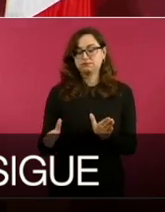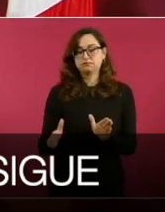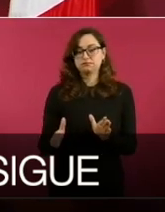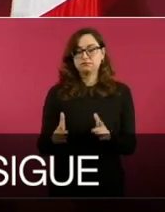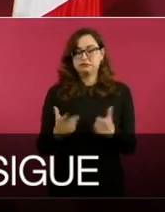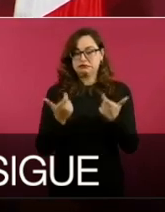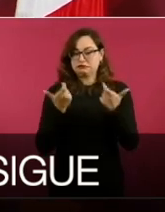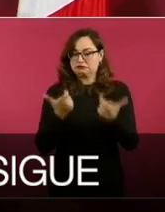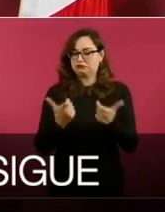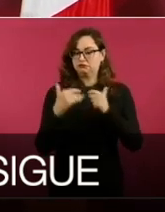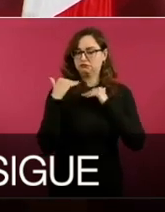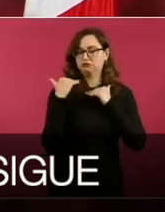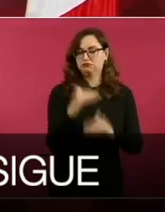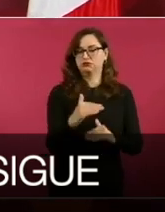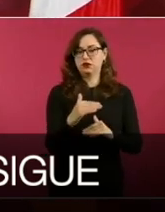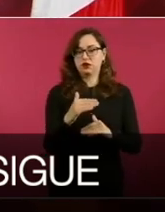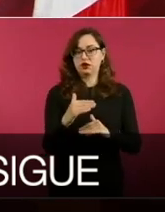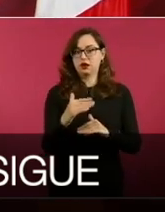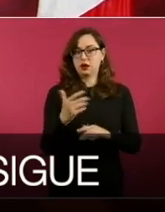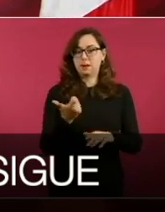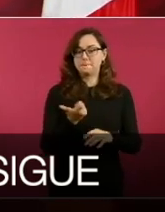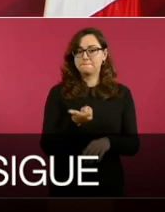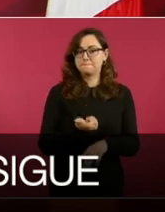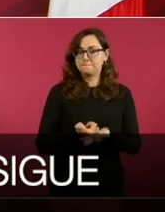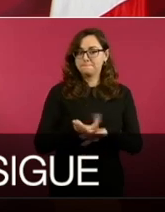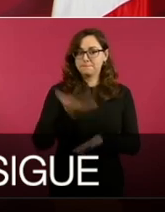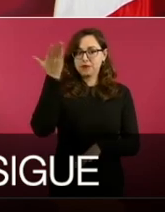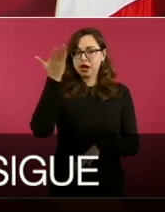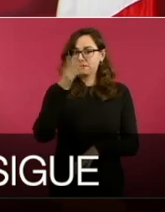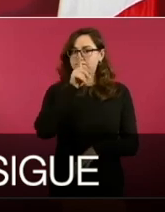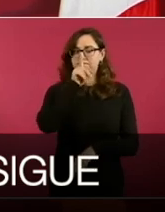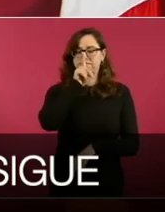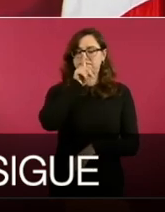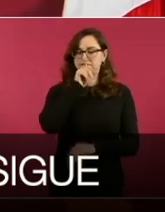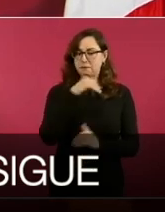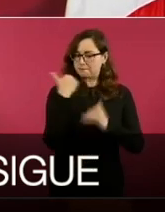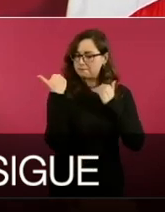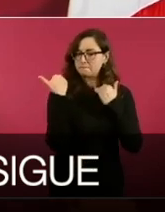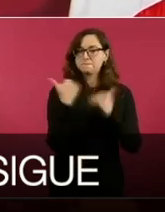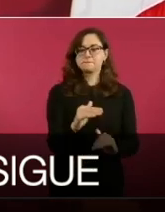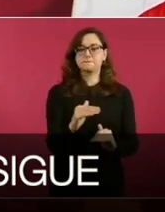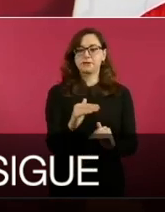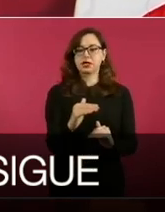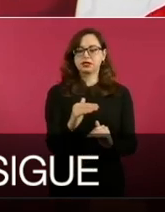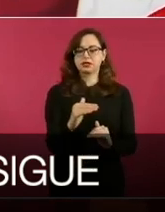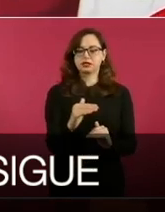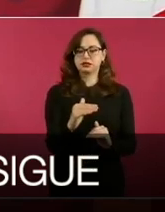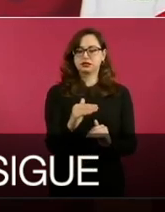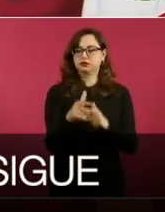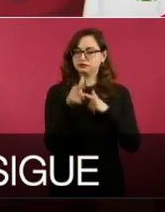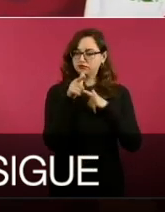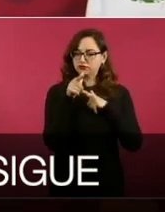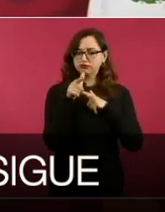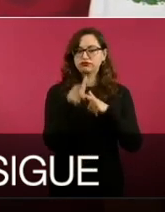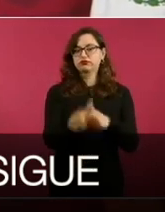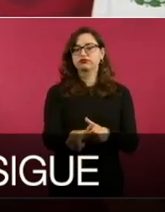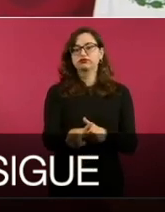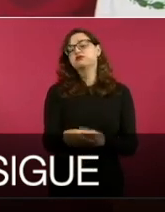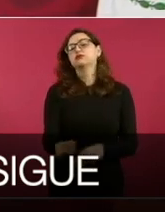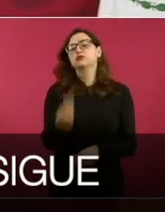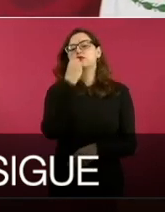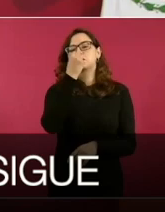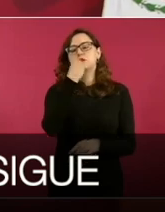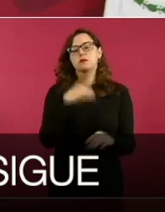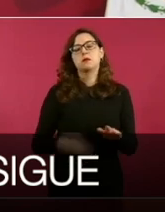convenio antiinflacionario, pues consideró que tienen dimensión social y cívica. Sin embargo, el precio de la tortilla ha